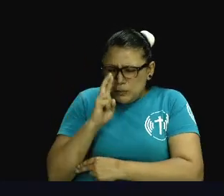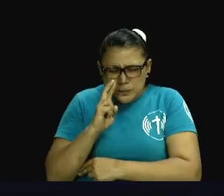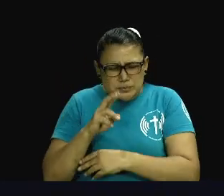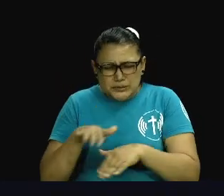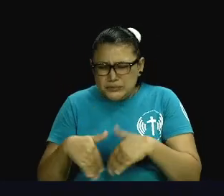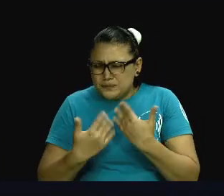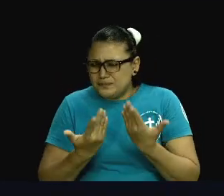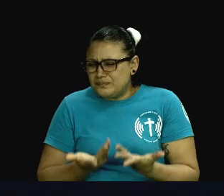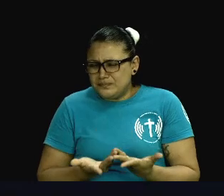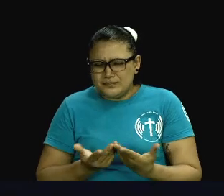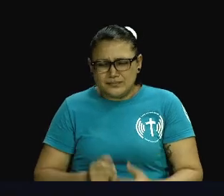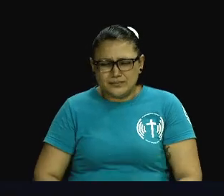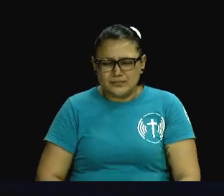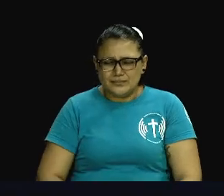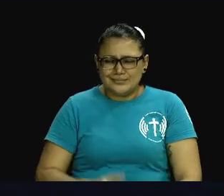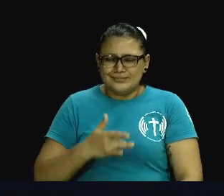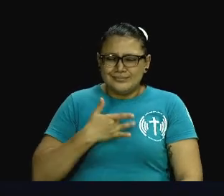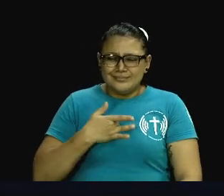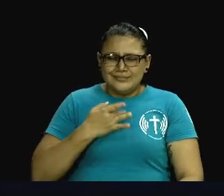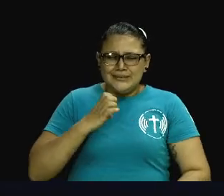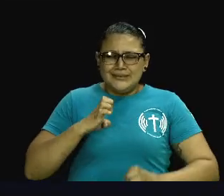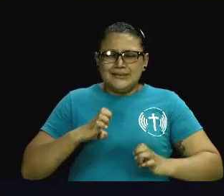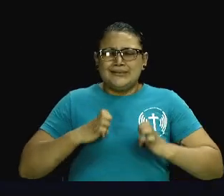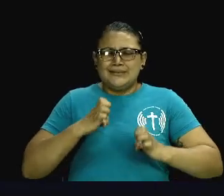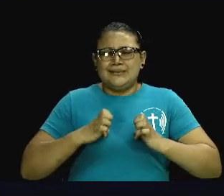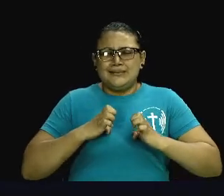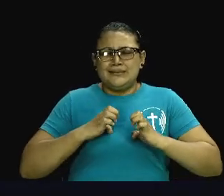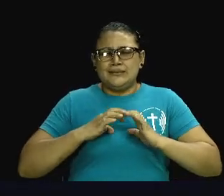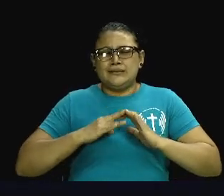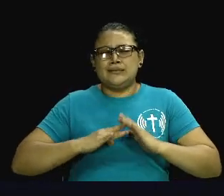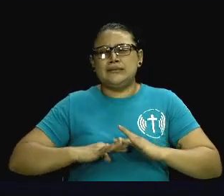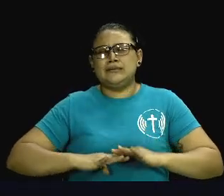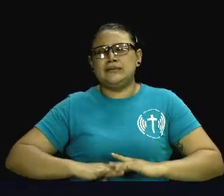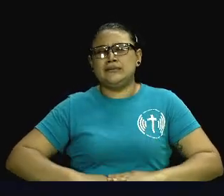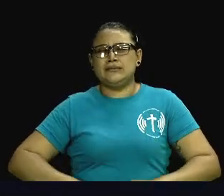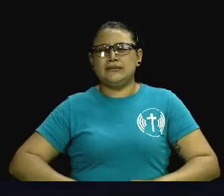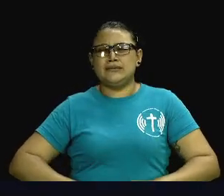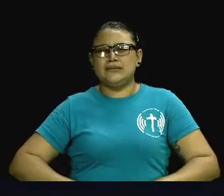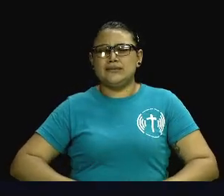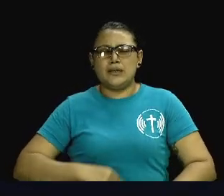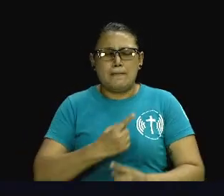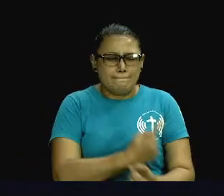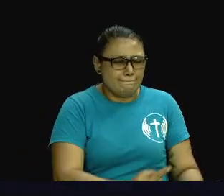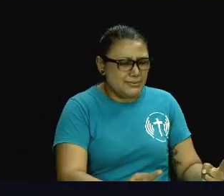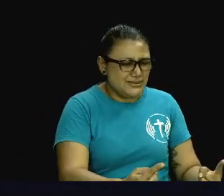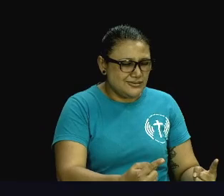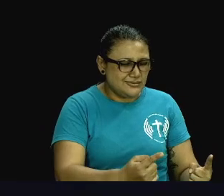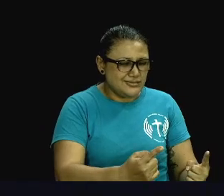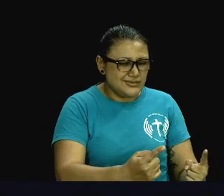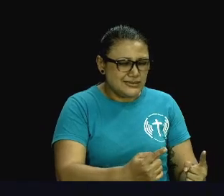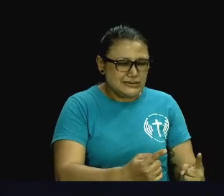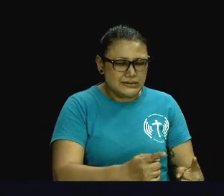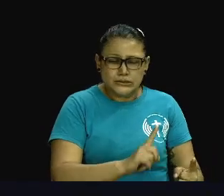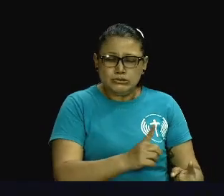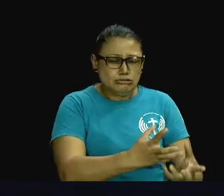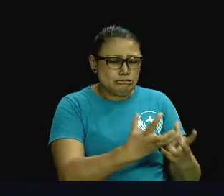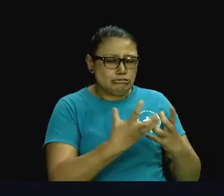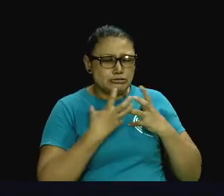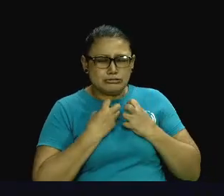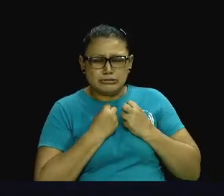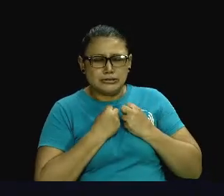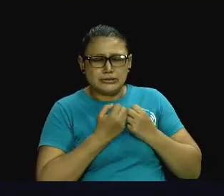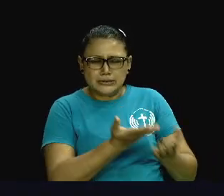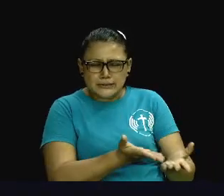a veces nos hemos sentido desanimados porque vemos que todas las personas nos han dado la espalda pero